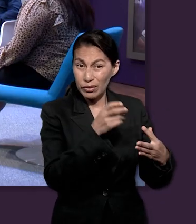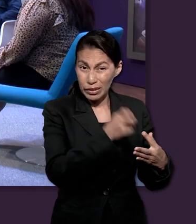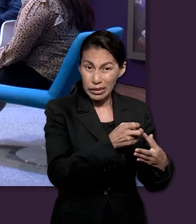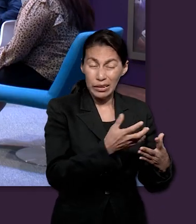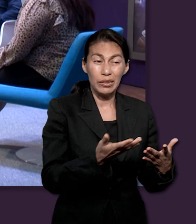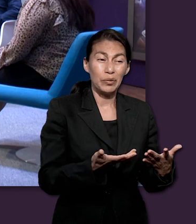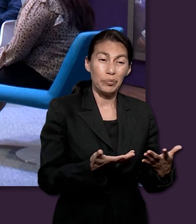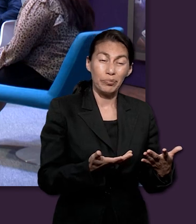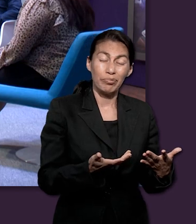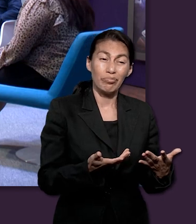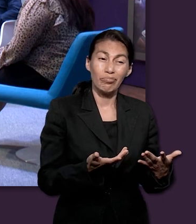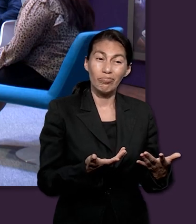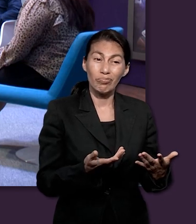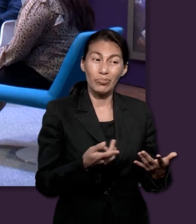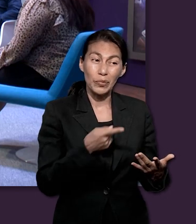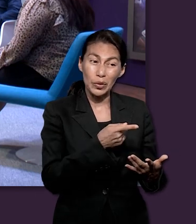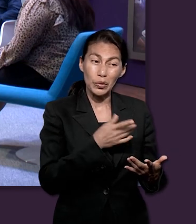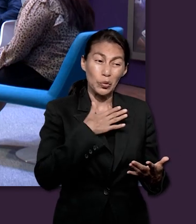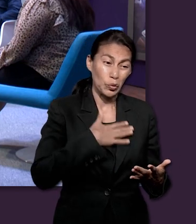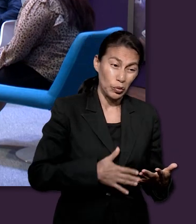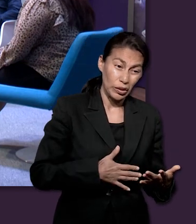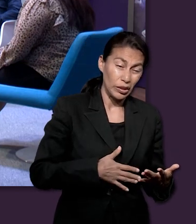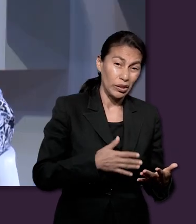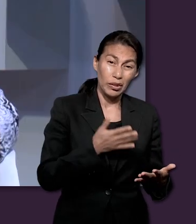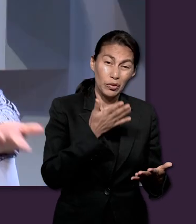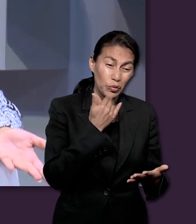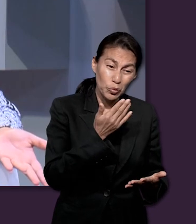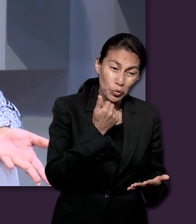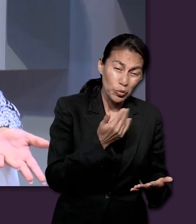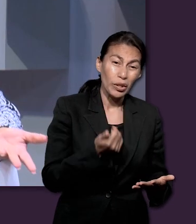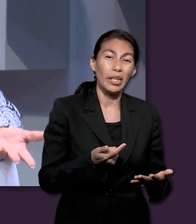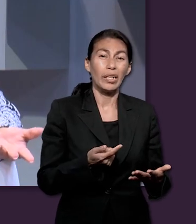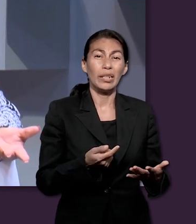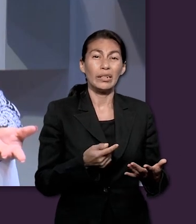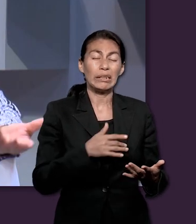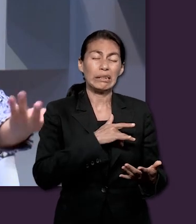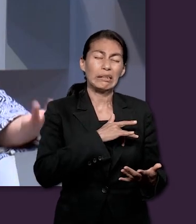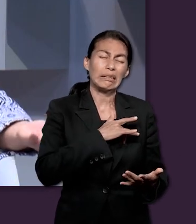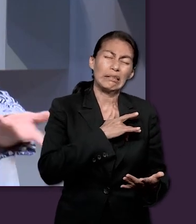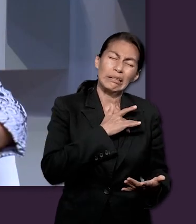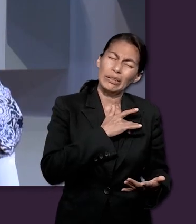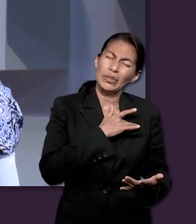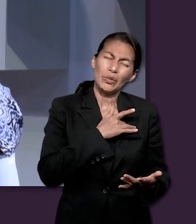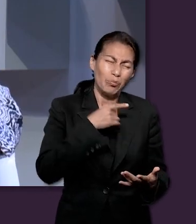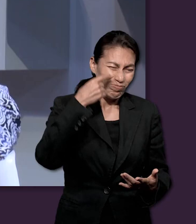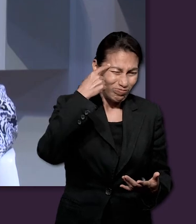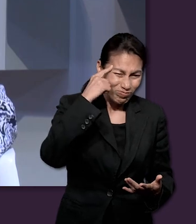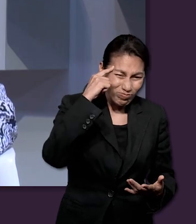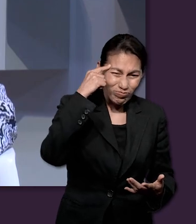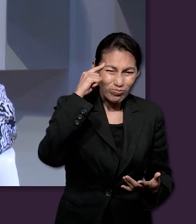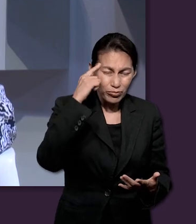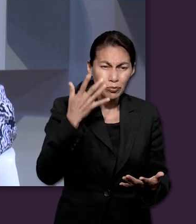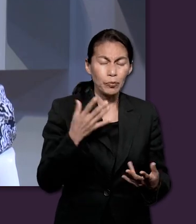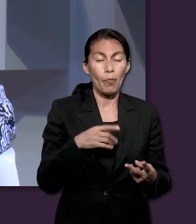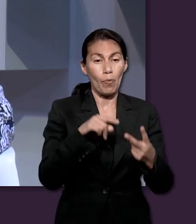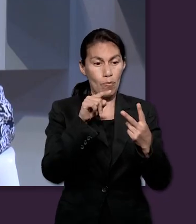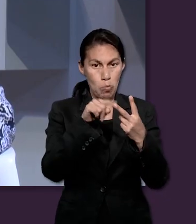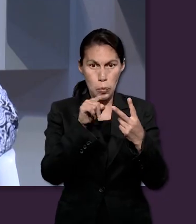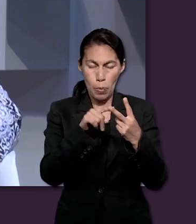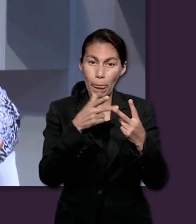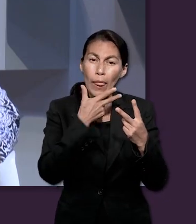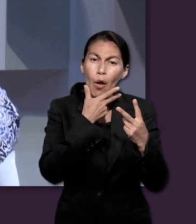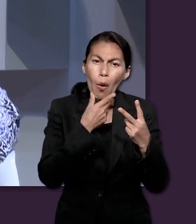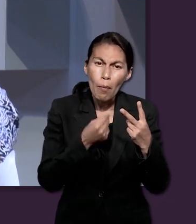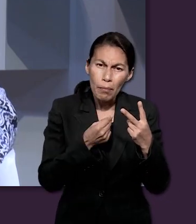asesinado, pues simplemente a lo mejor no tuvieron justicia o realmente el sentimiento que ella tenía era de enojo. Y